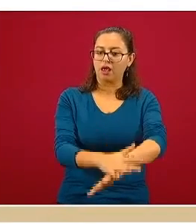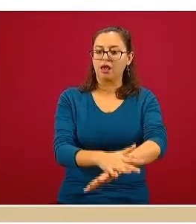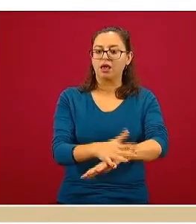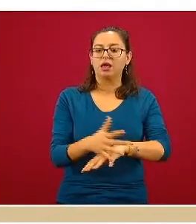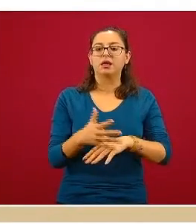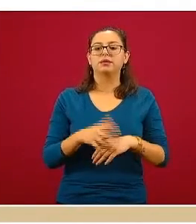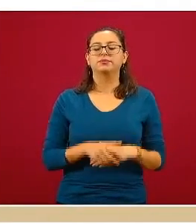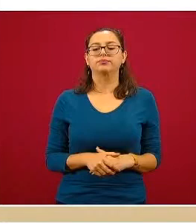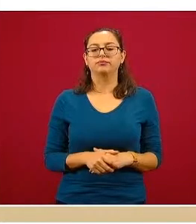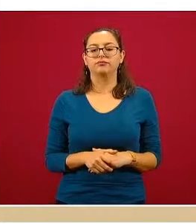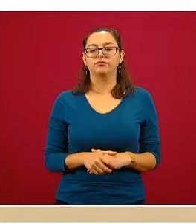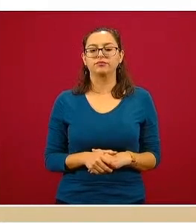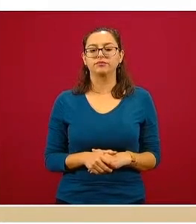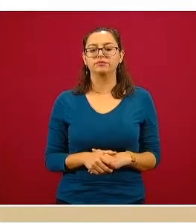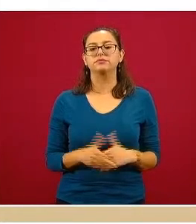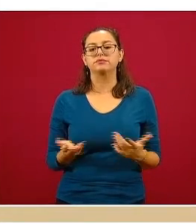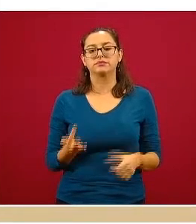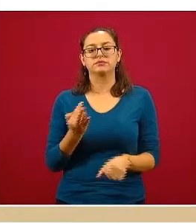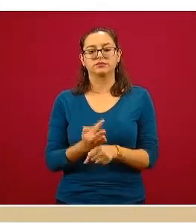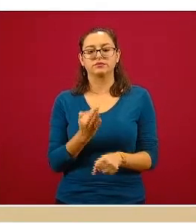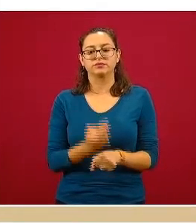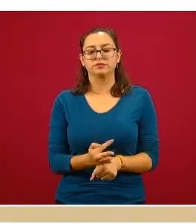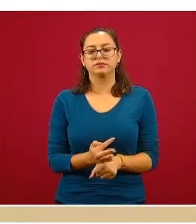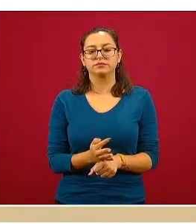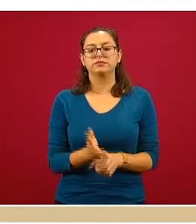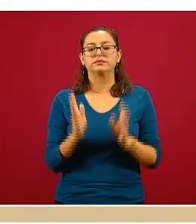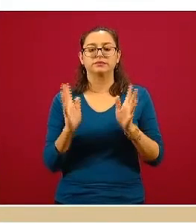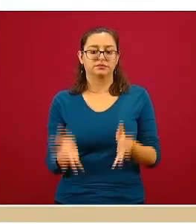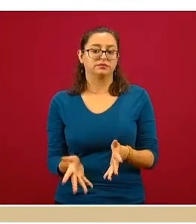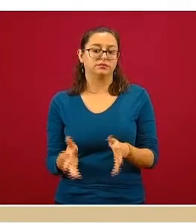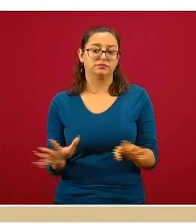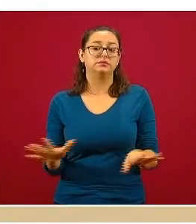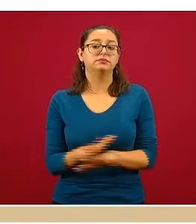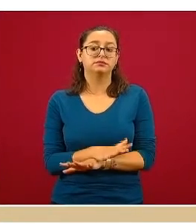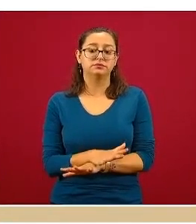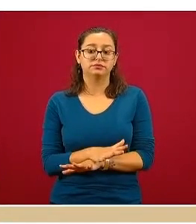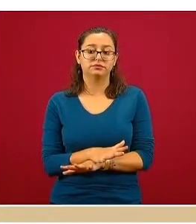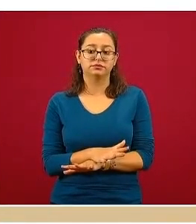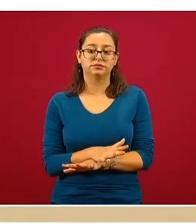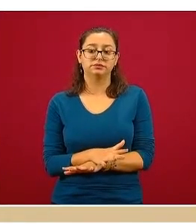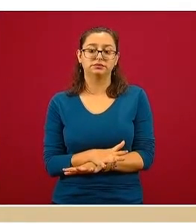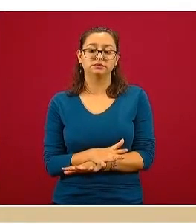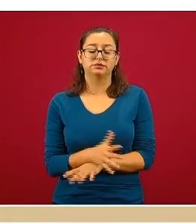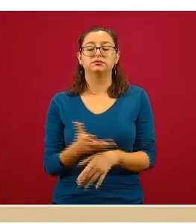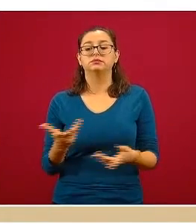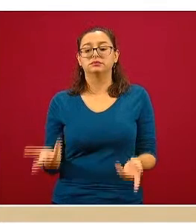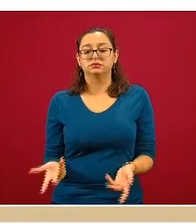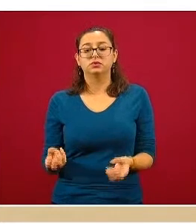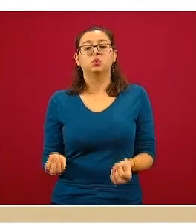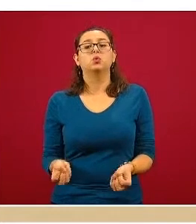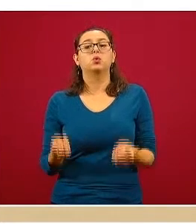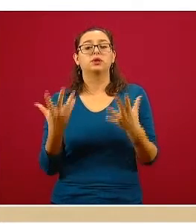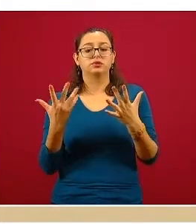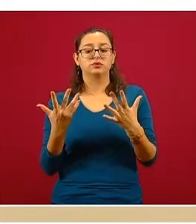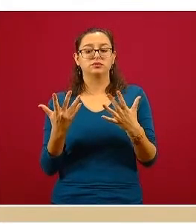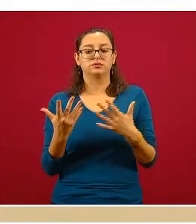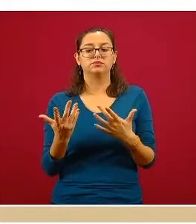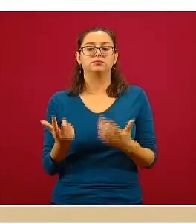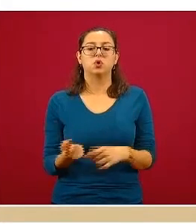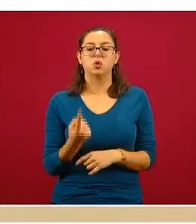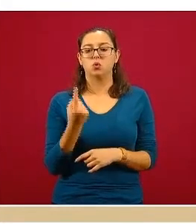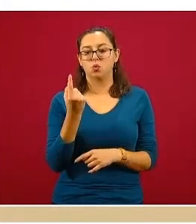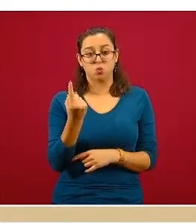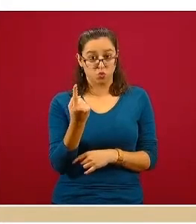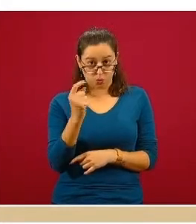iban confirmando. Vean, esta semana ya el cambio diario de casos, este cambio porcentual ya está por debajo